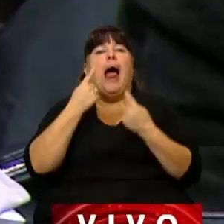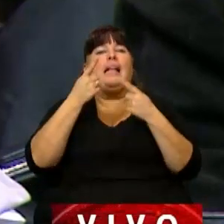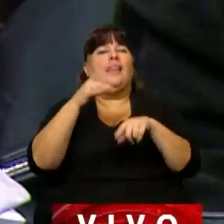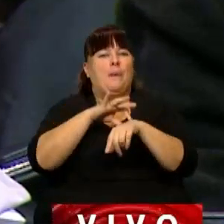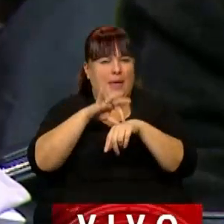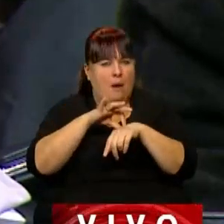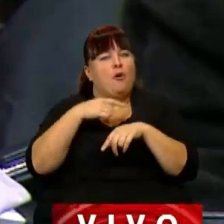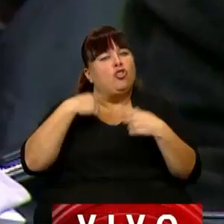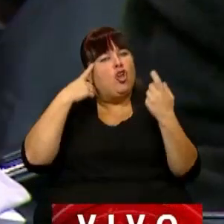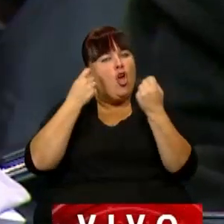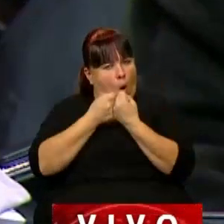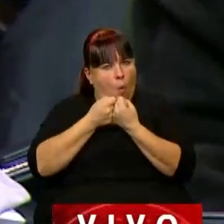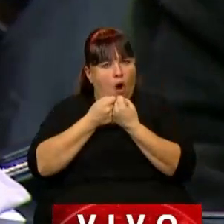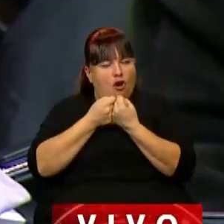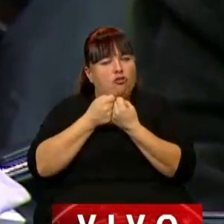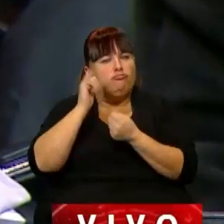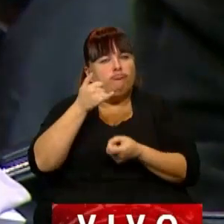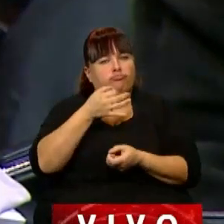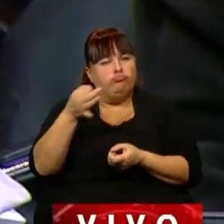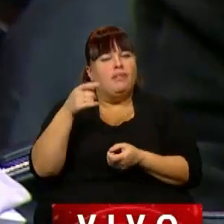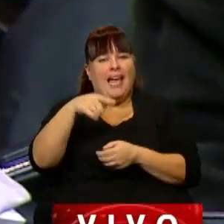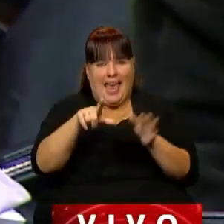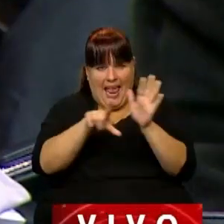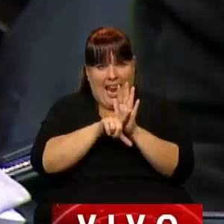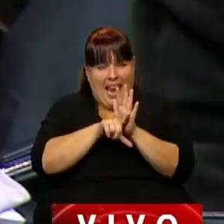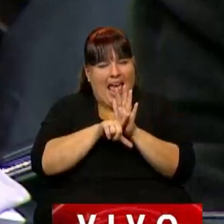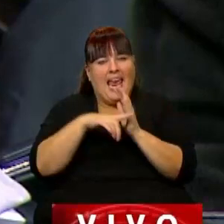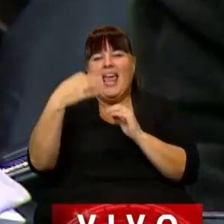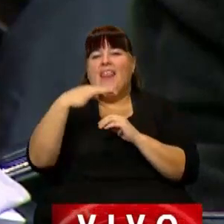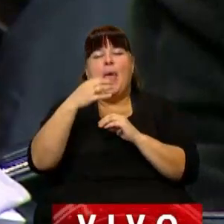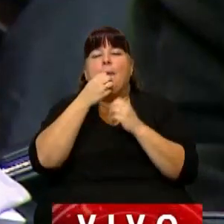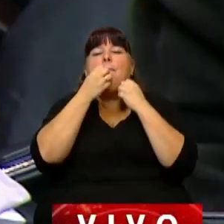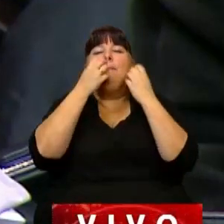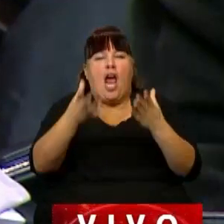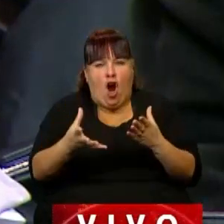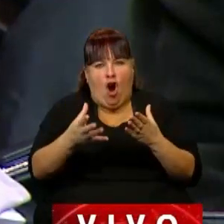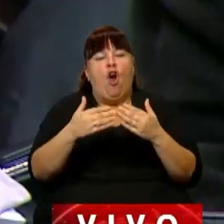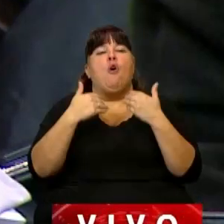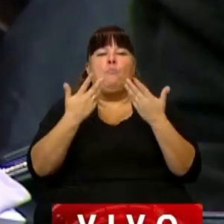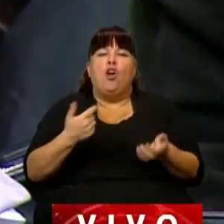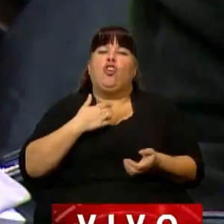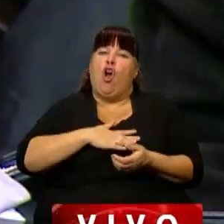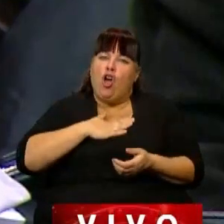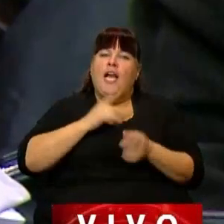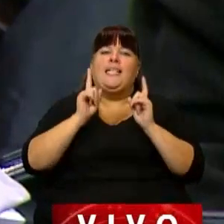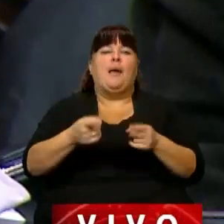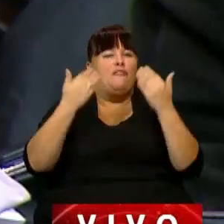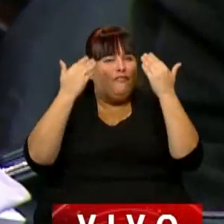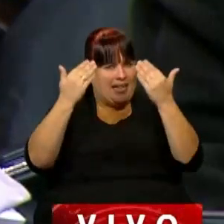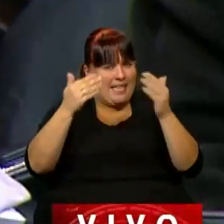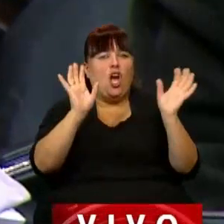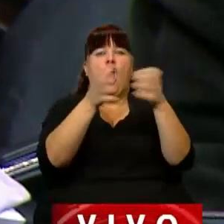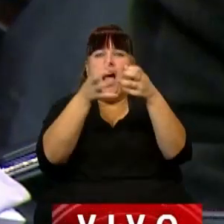médica. Pero coincido que esa ley debe ser superada, por eso celebro y felicito tanto a